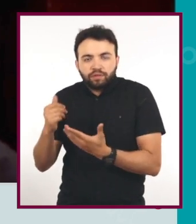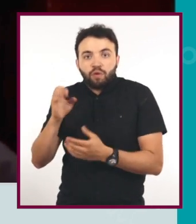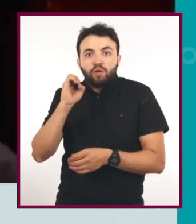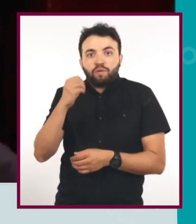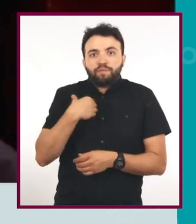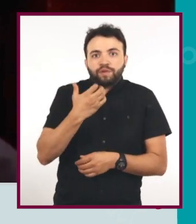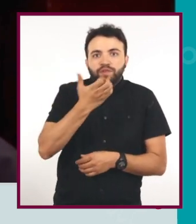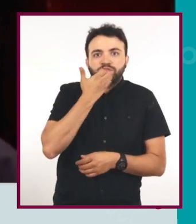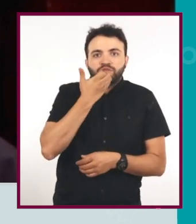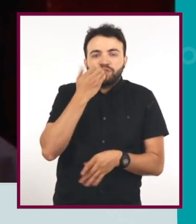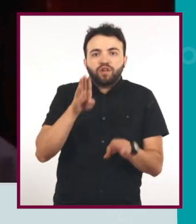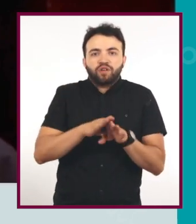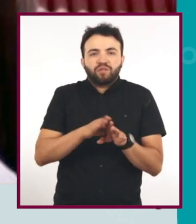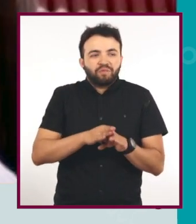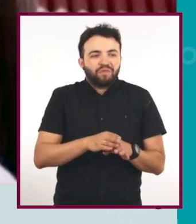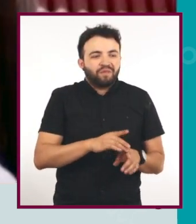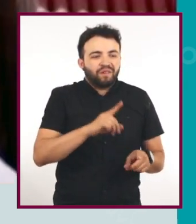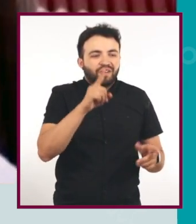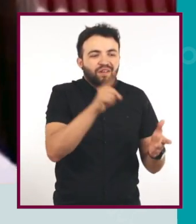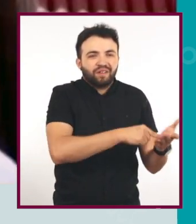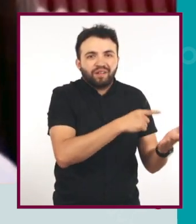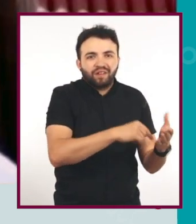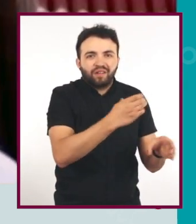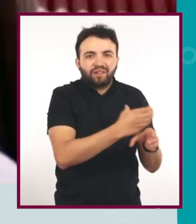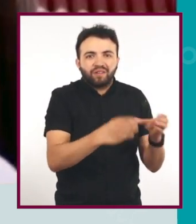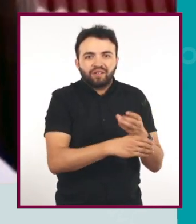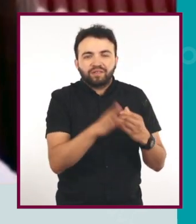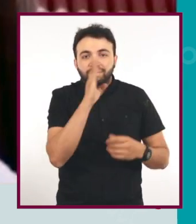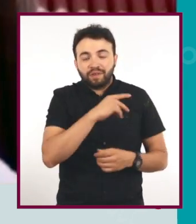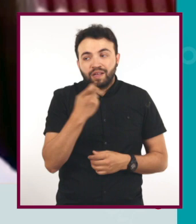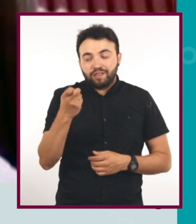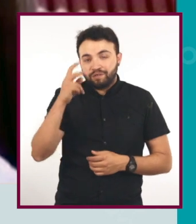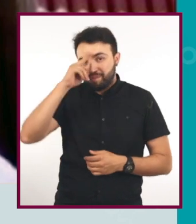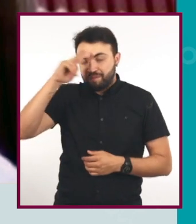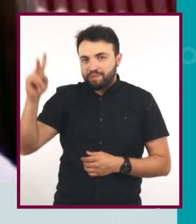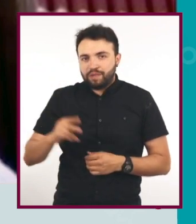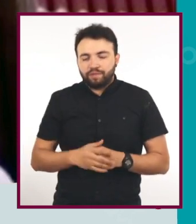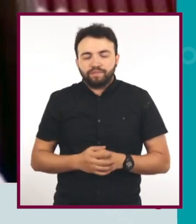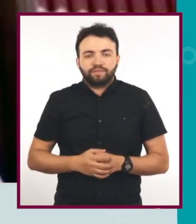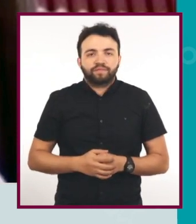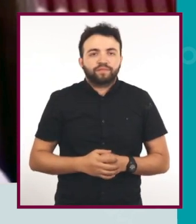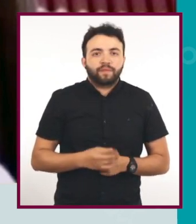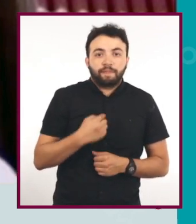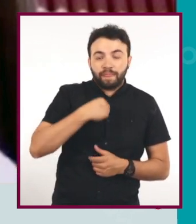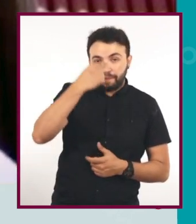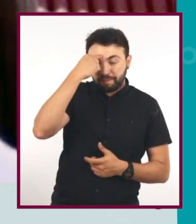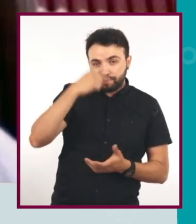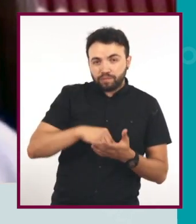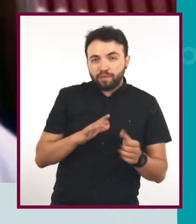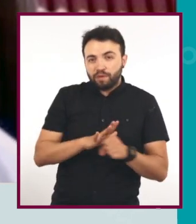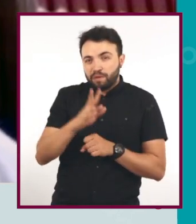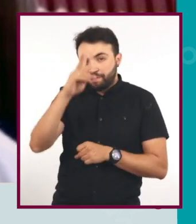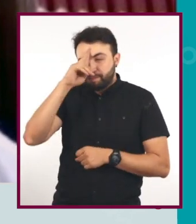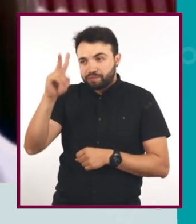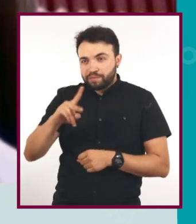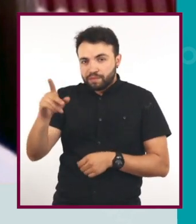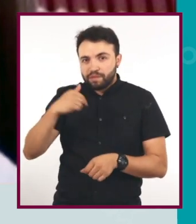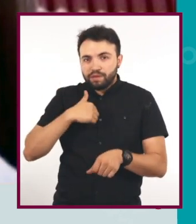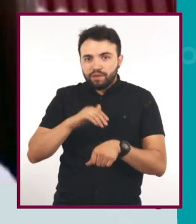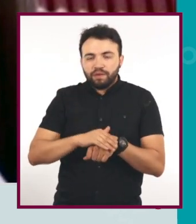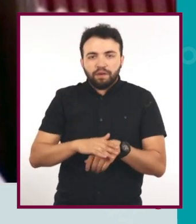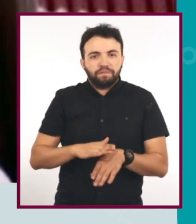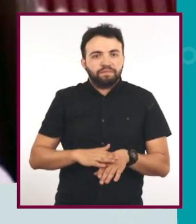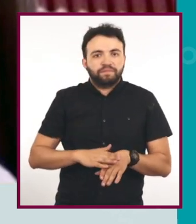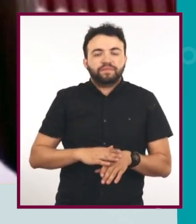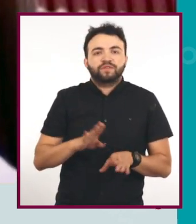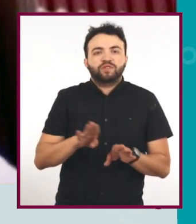creo que es lo peor que me han hecho. Creo que sería hablar mal de mí. Alejar a las personas que sí me importaban,